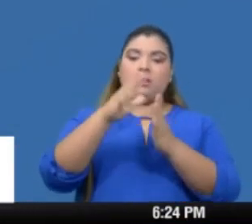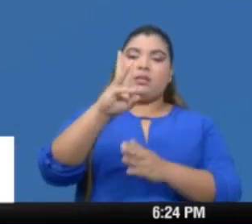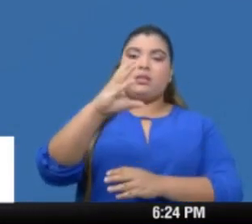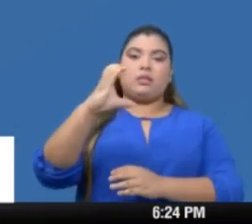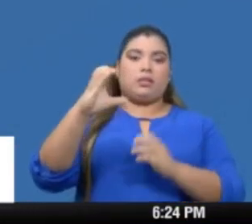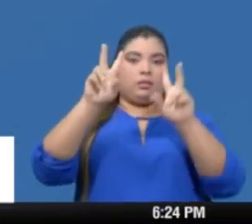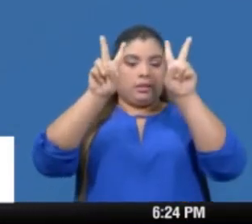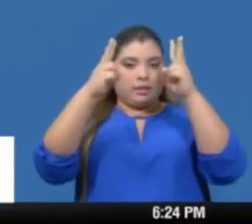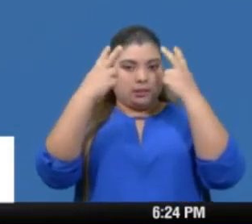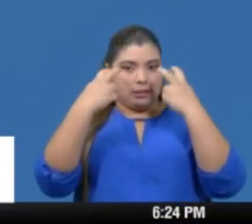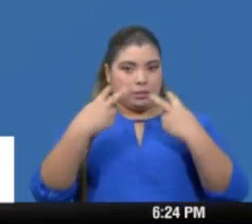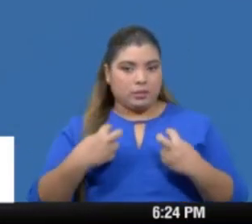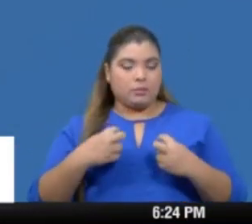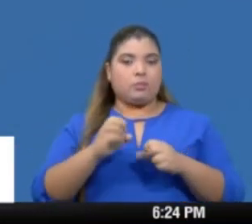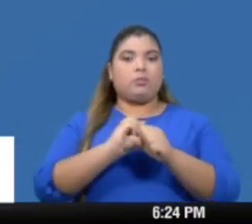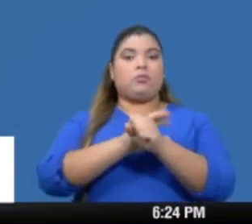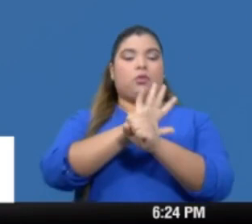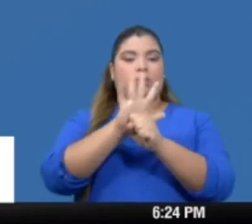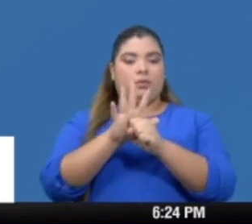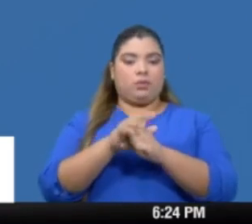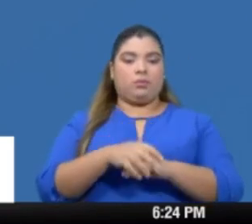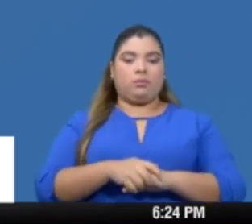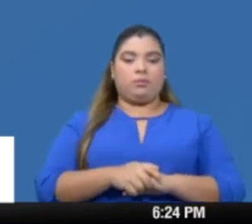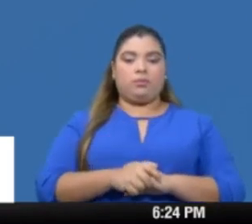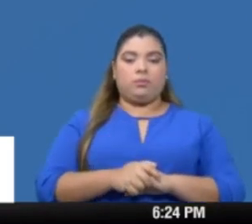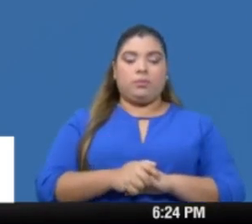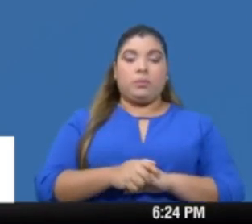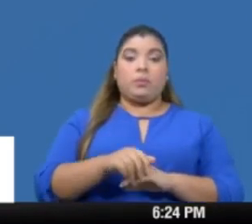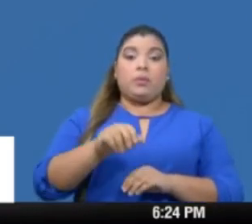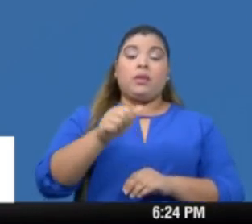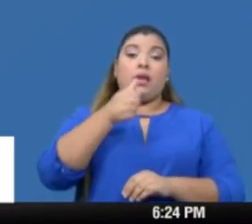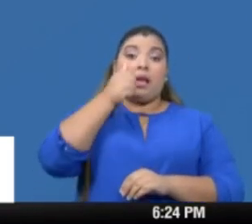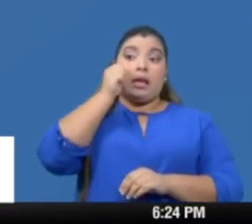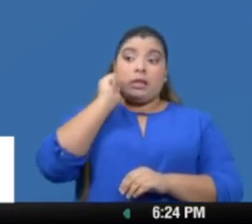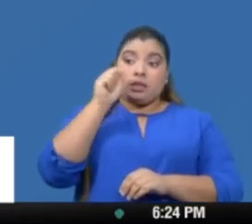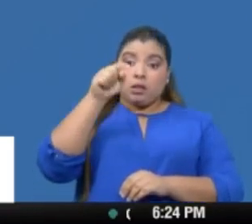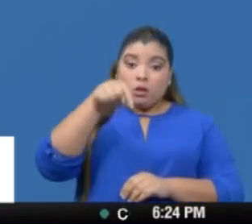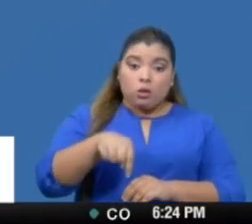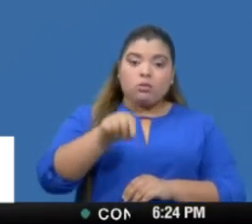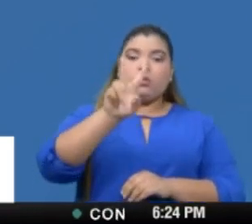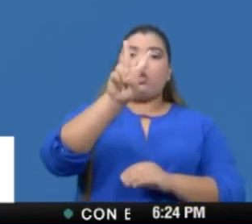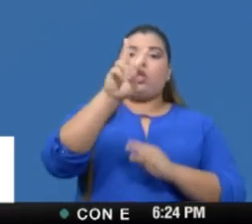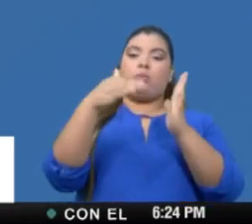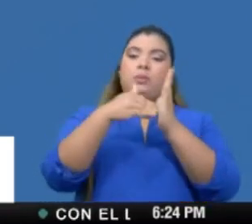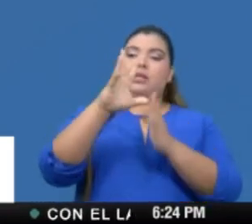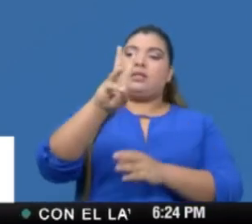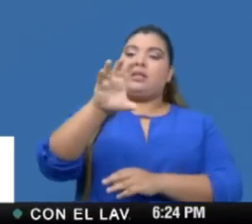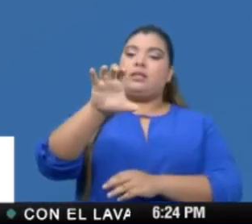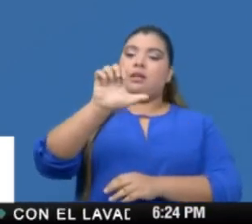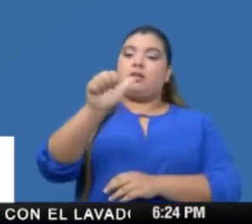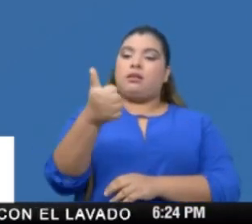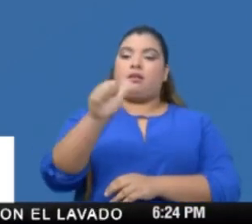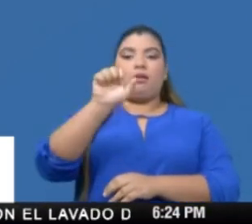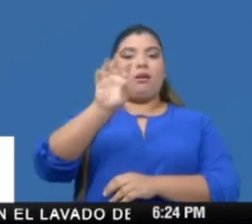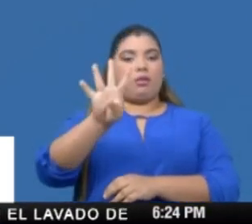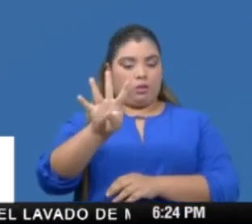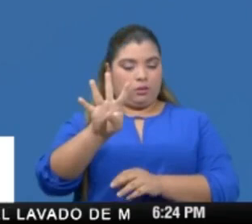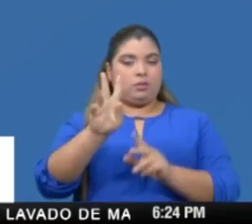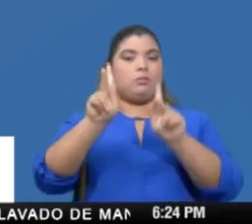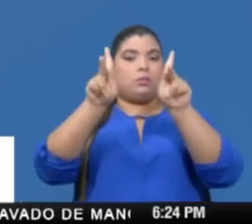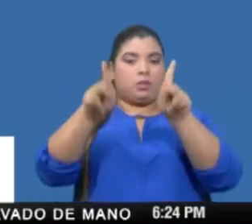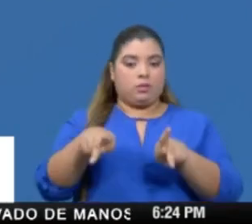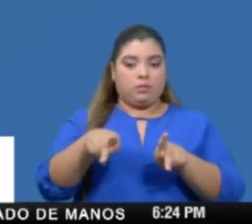realizadas. Nuevas pruebas realizadas en las últimas 24 horas, 2.614, para un porcentaje de positividad